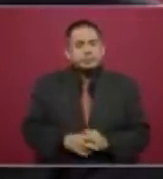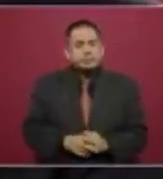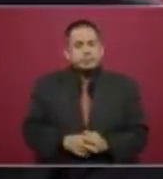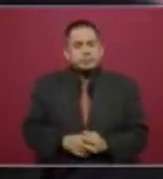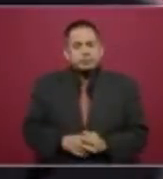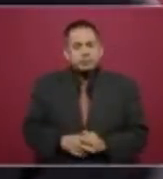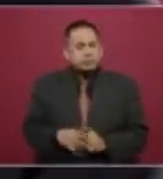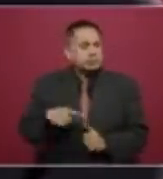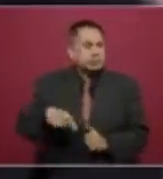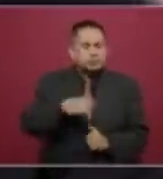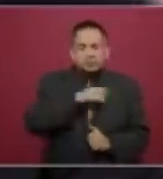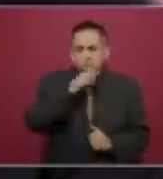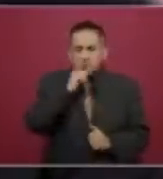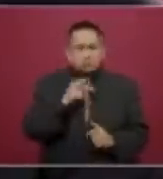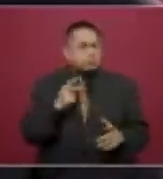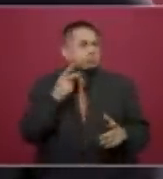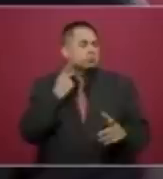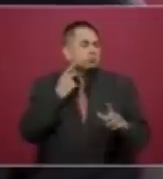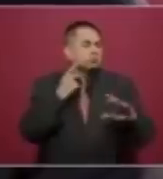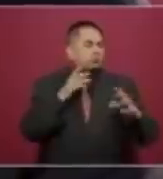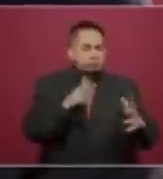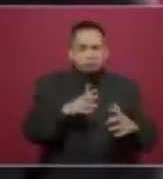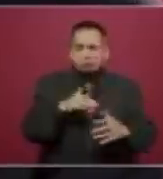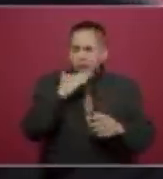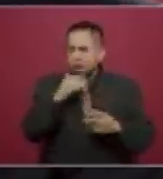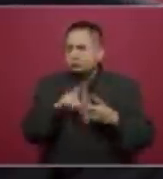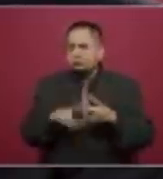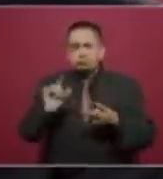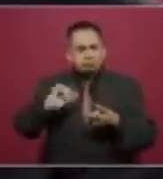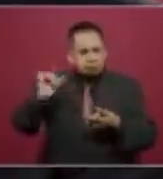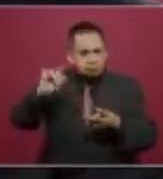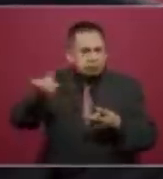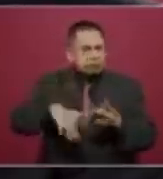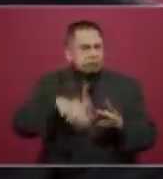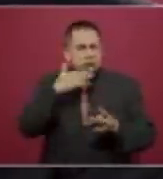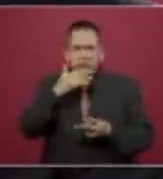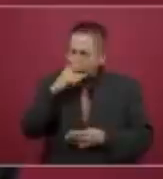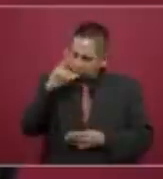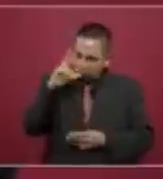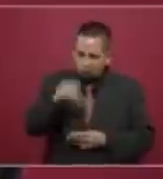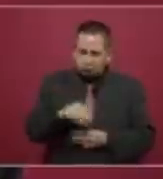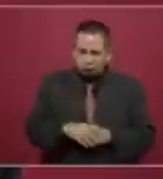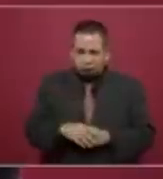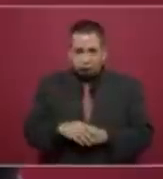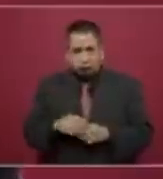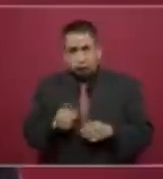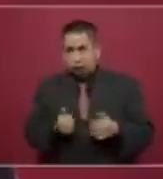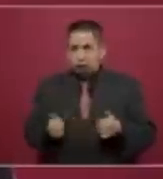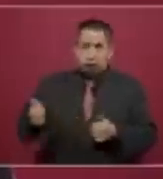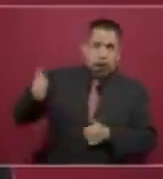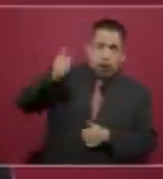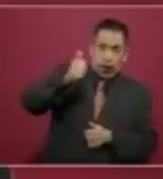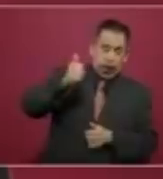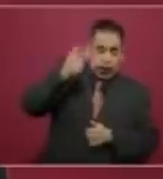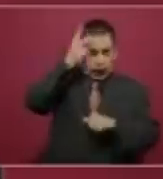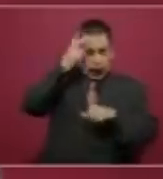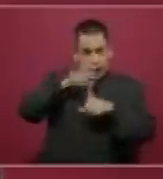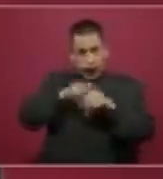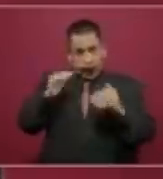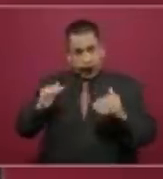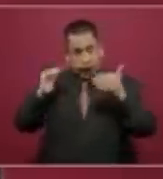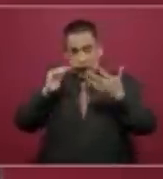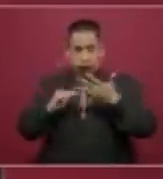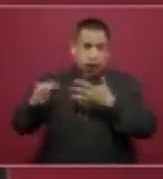No puede haber políticos, no pueden haber funcionarios de alto rango, de alto nivel,